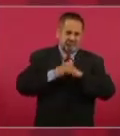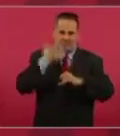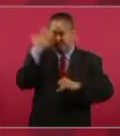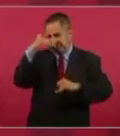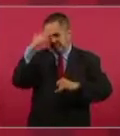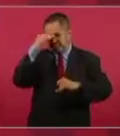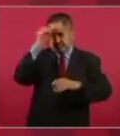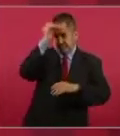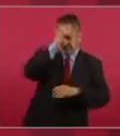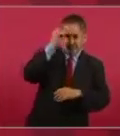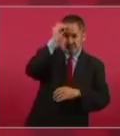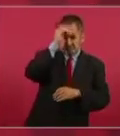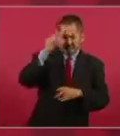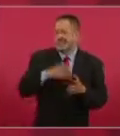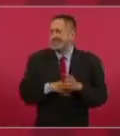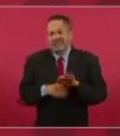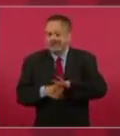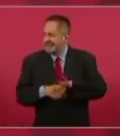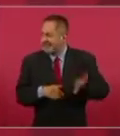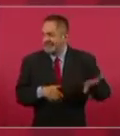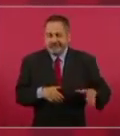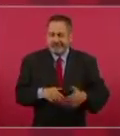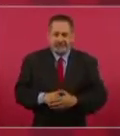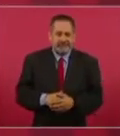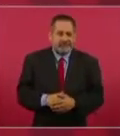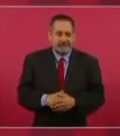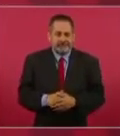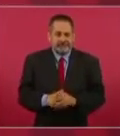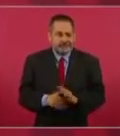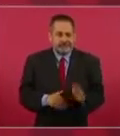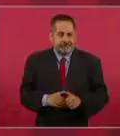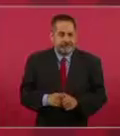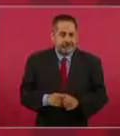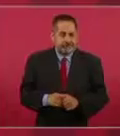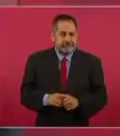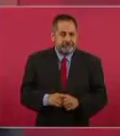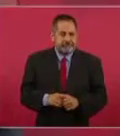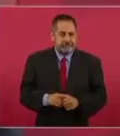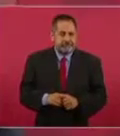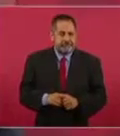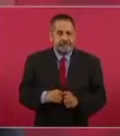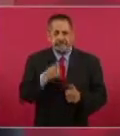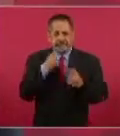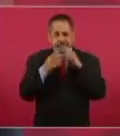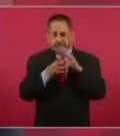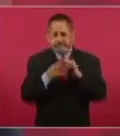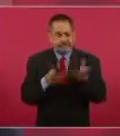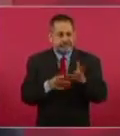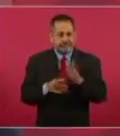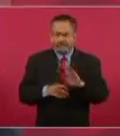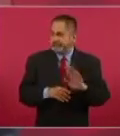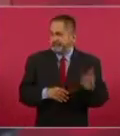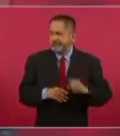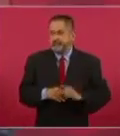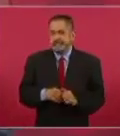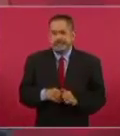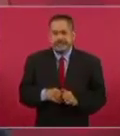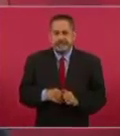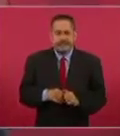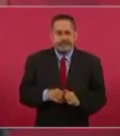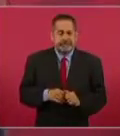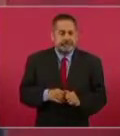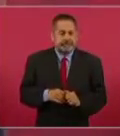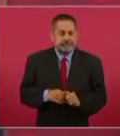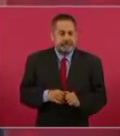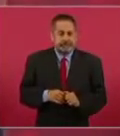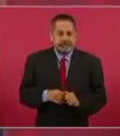qué opinan y opinan y opinan y están ahí solo